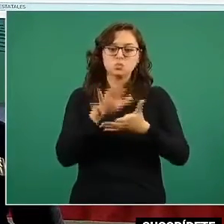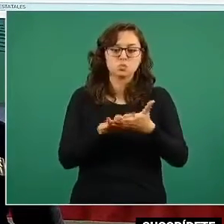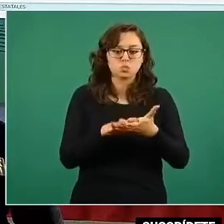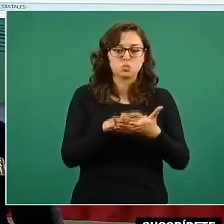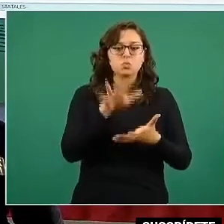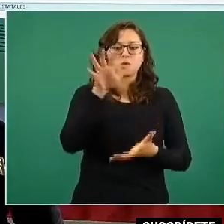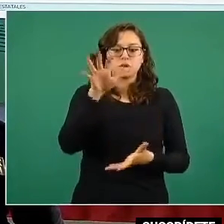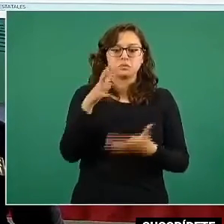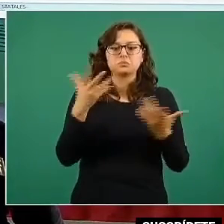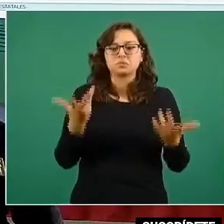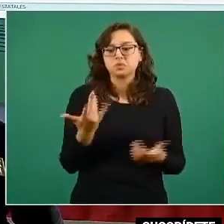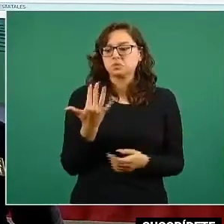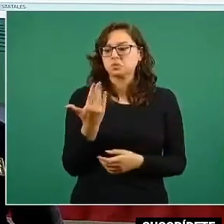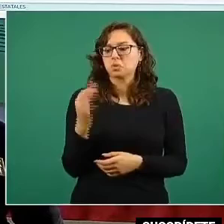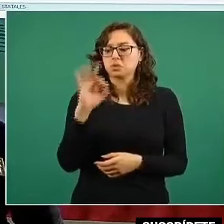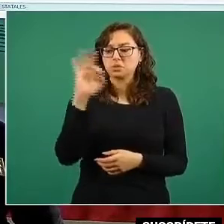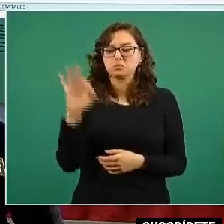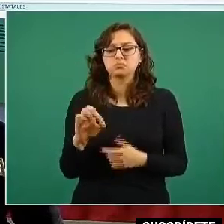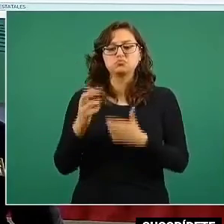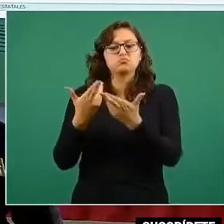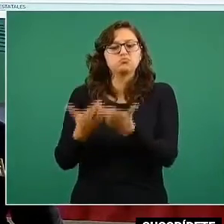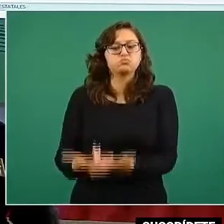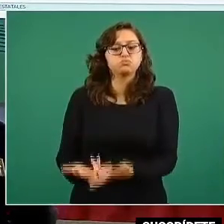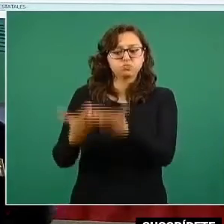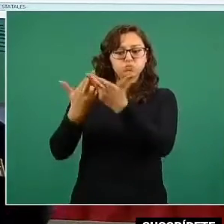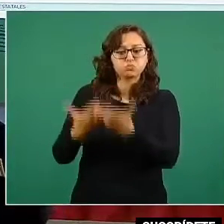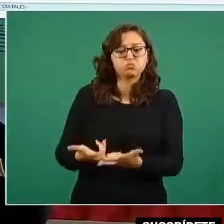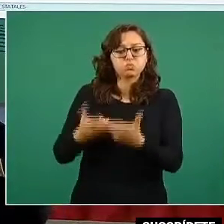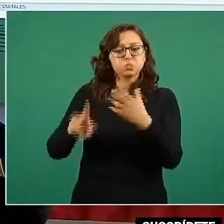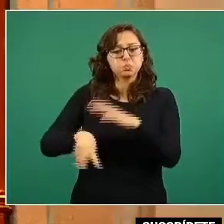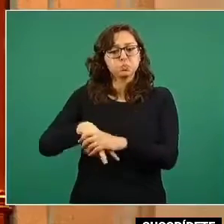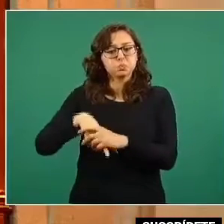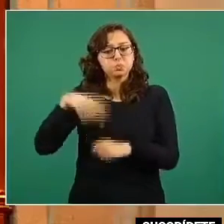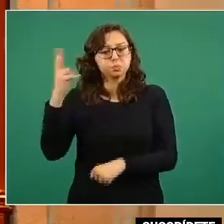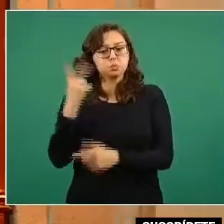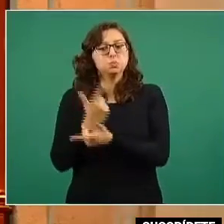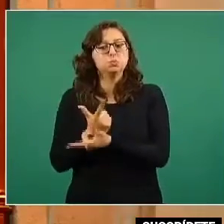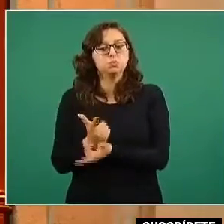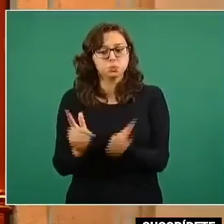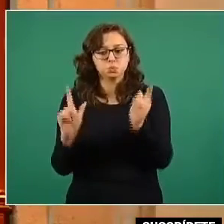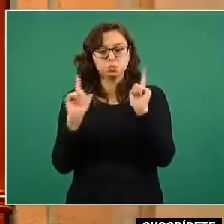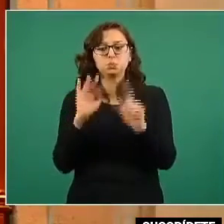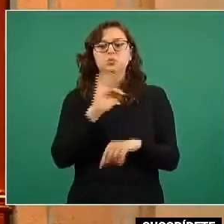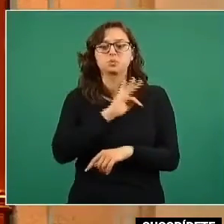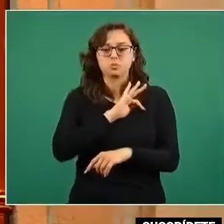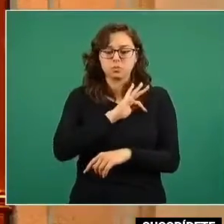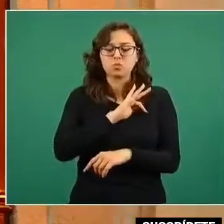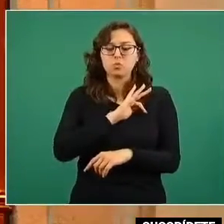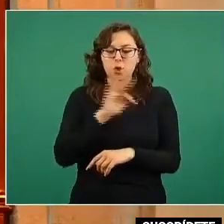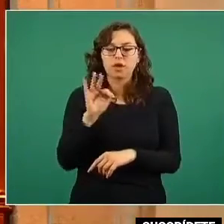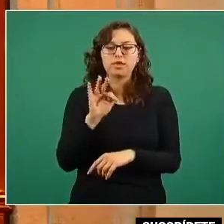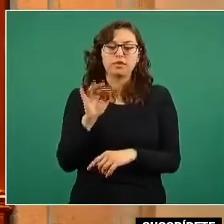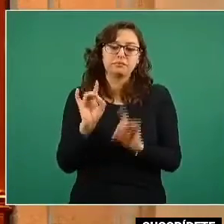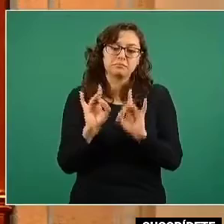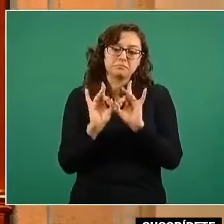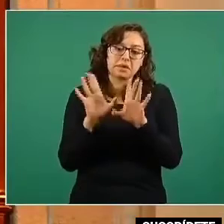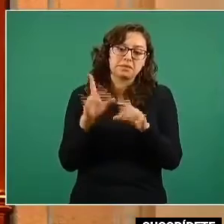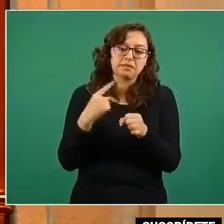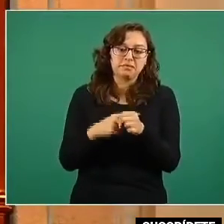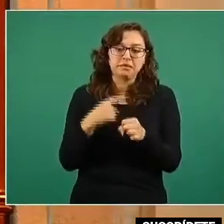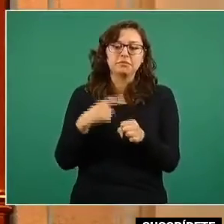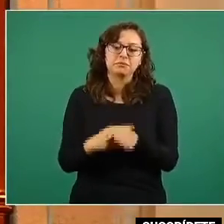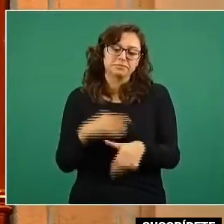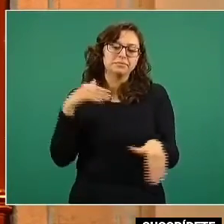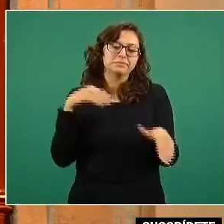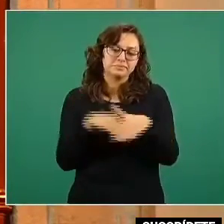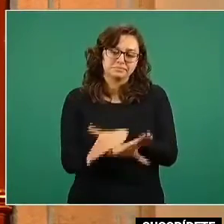tienen más de la mitad de sus camas disponibles, desocupadas, y pueden ser lógicamente utilizadas para el tratamiento de los